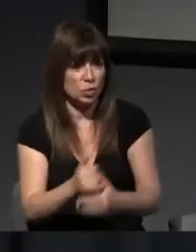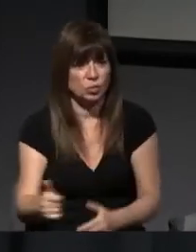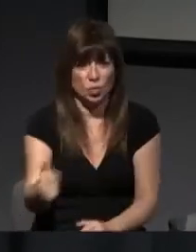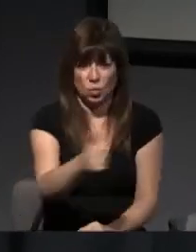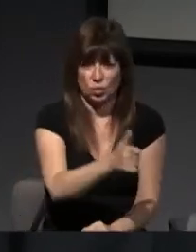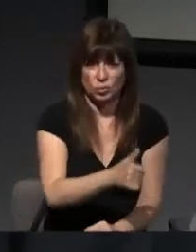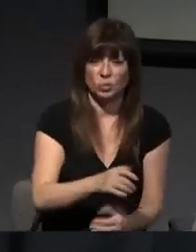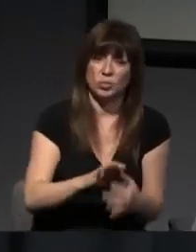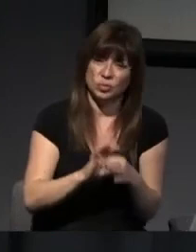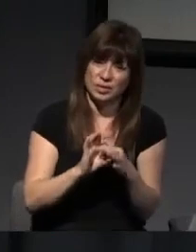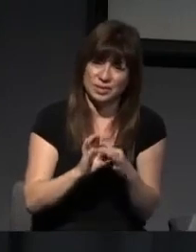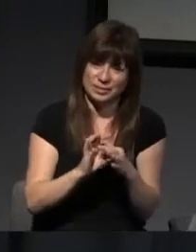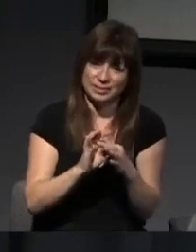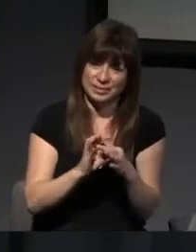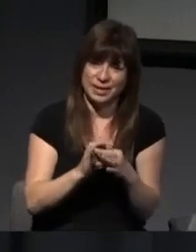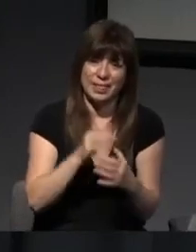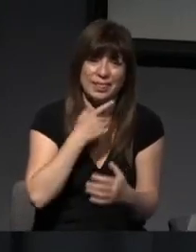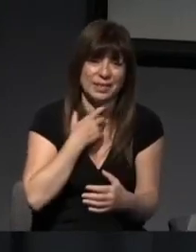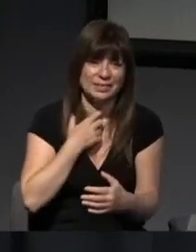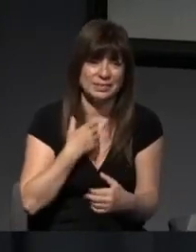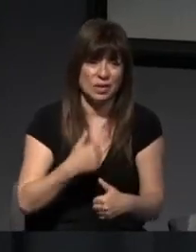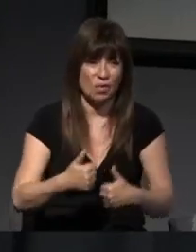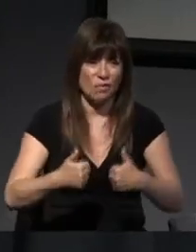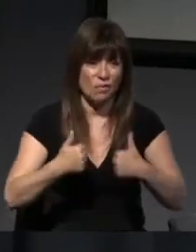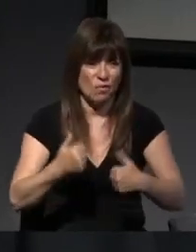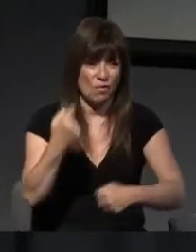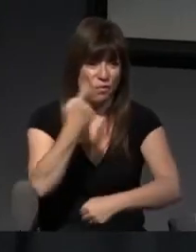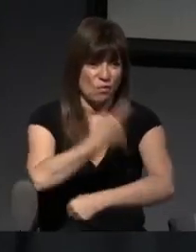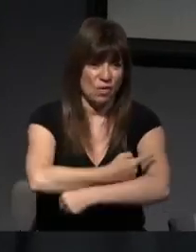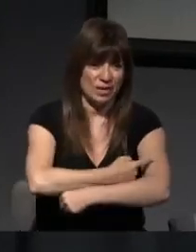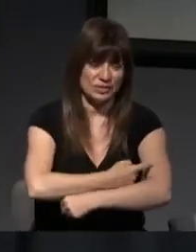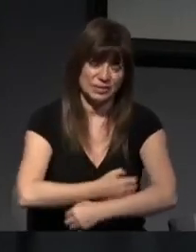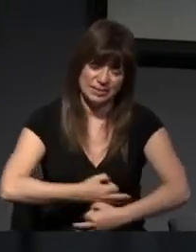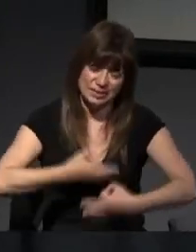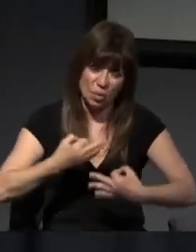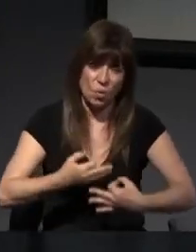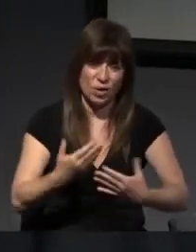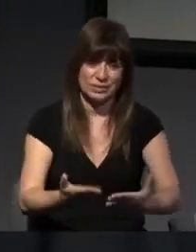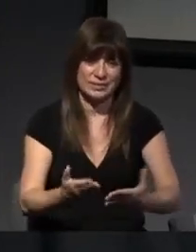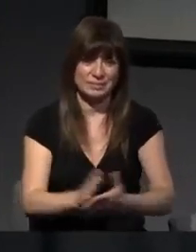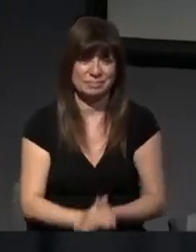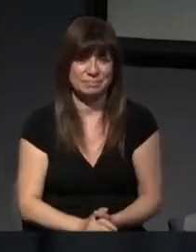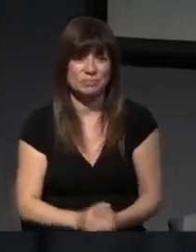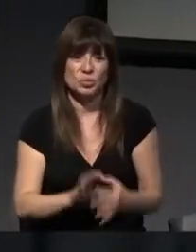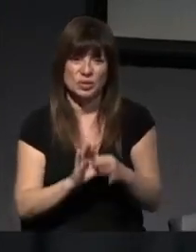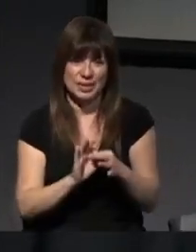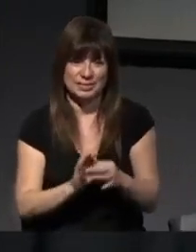Así que muchas gracias y les deseo una muy buena jornada. Estoy seguro que va a ser así. Muchas gracias.